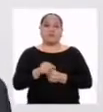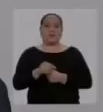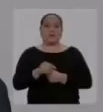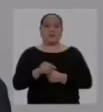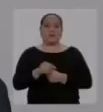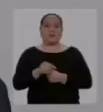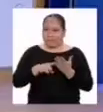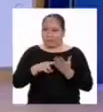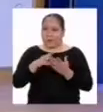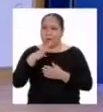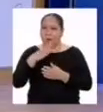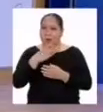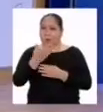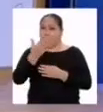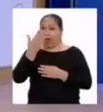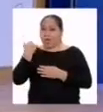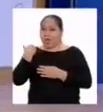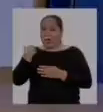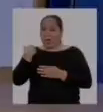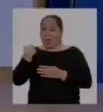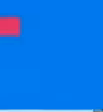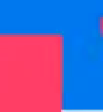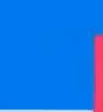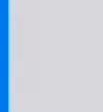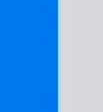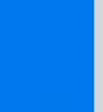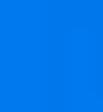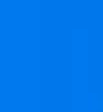Una no acerca de cómo la...